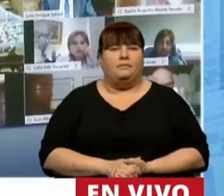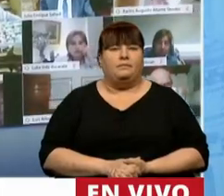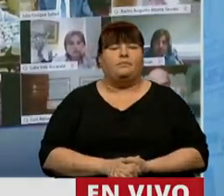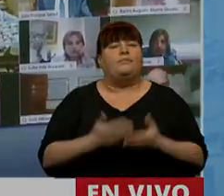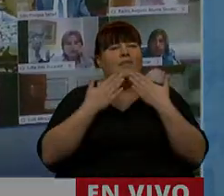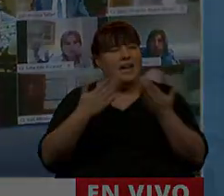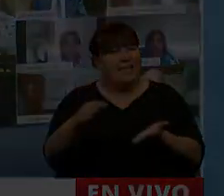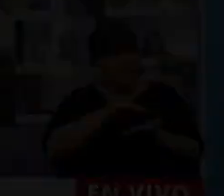Gracias, diputado.